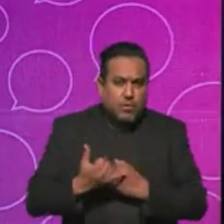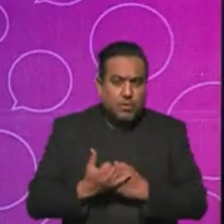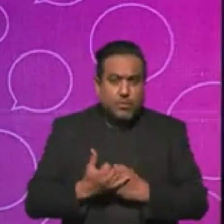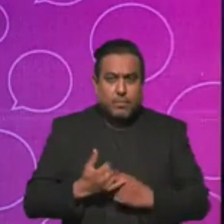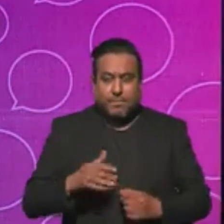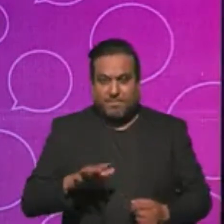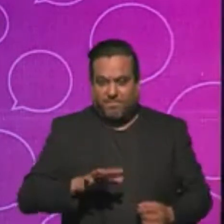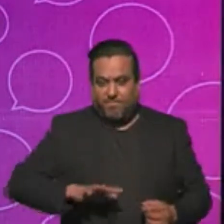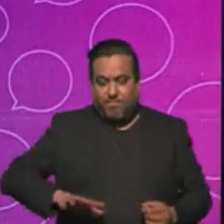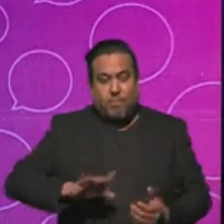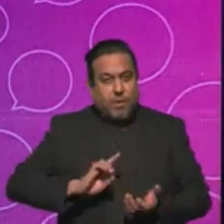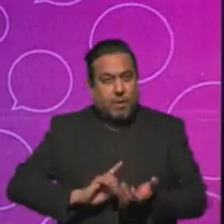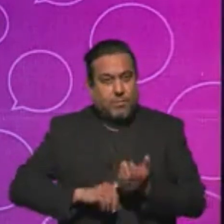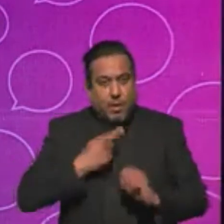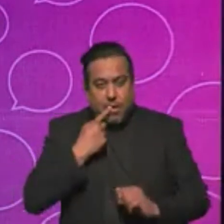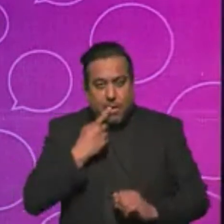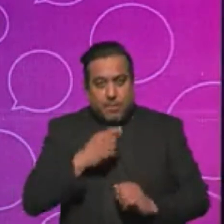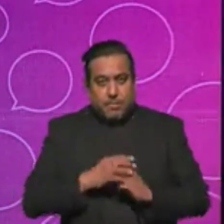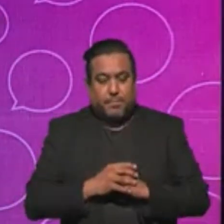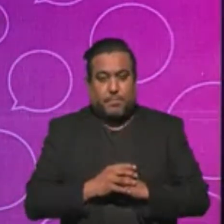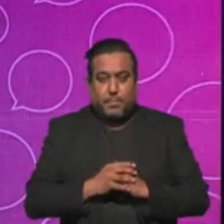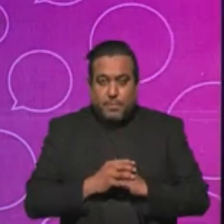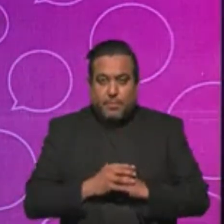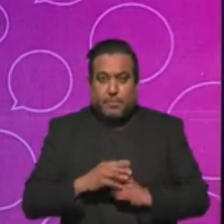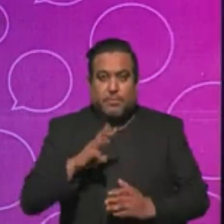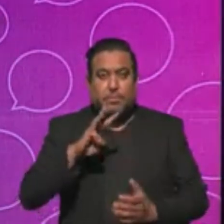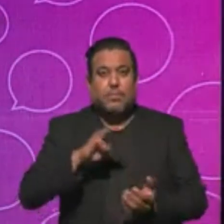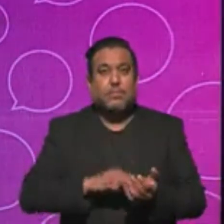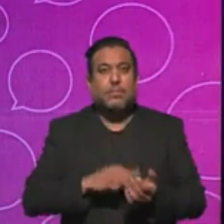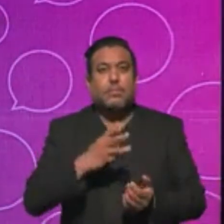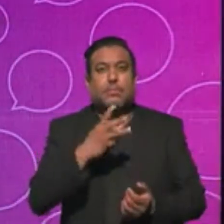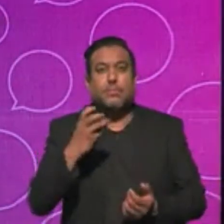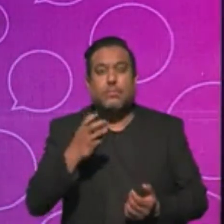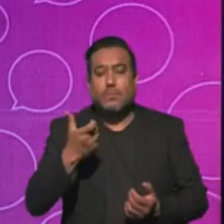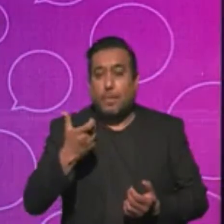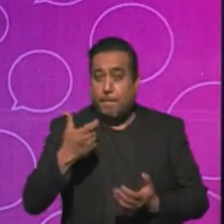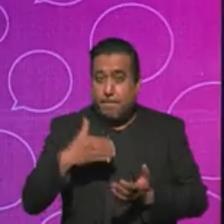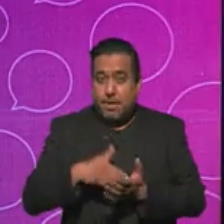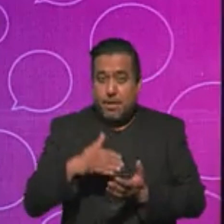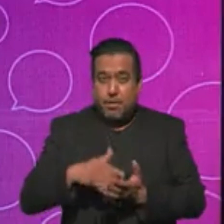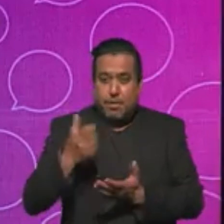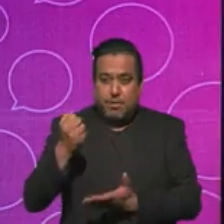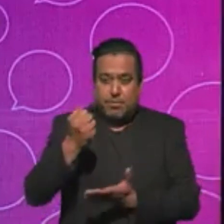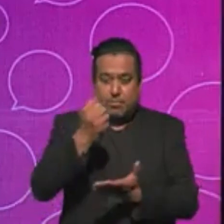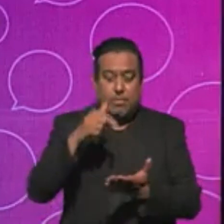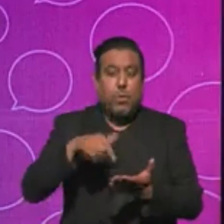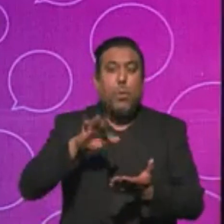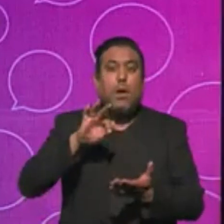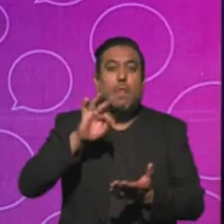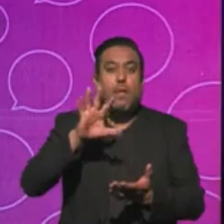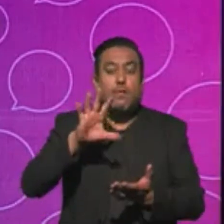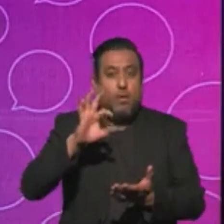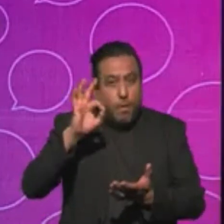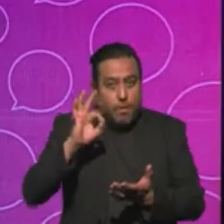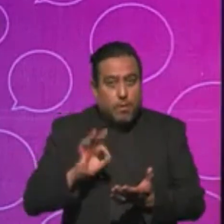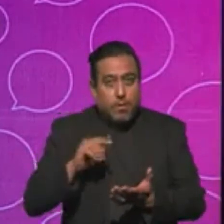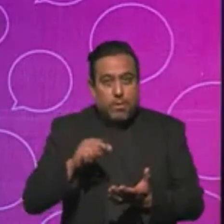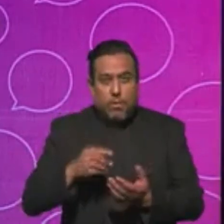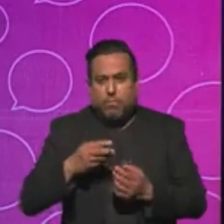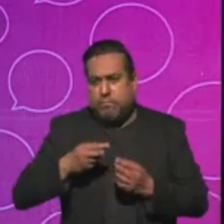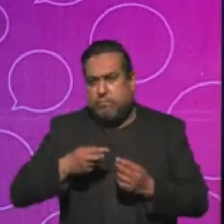Celaya de esos actualmente 3,300 millones de pesos casi el 45 por se va en un gasto